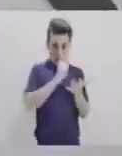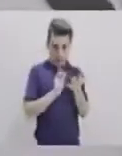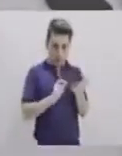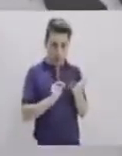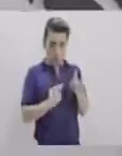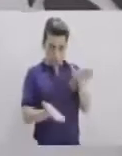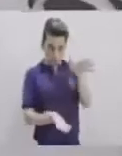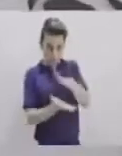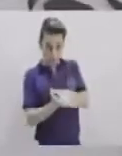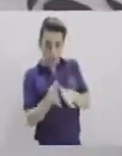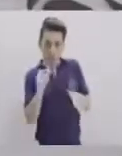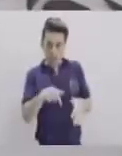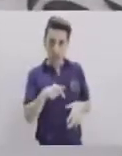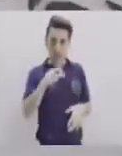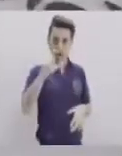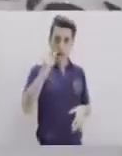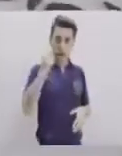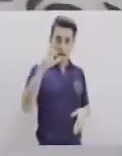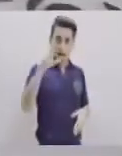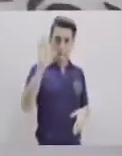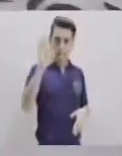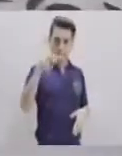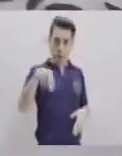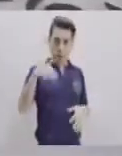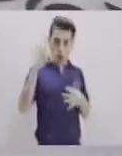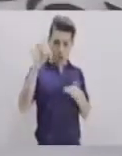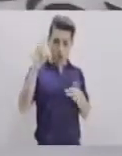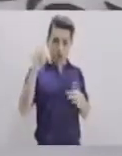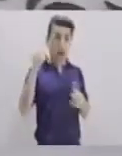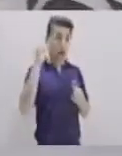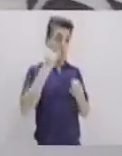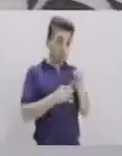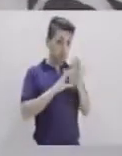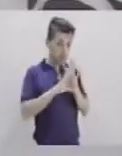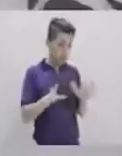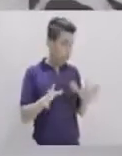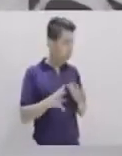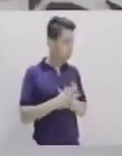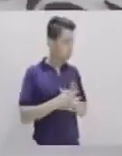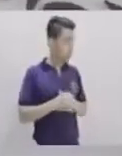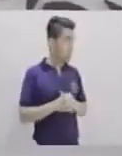llamarle, y al terminar de calcarlo,